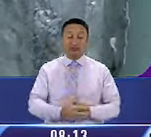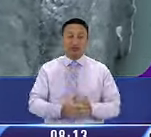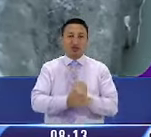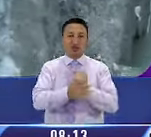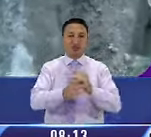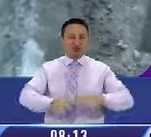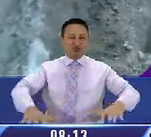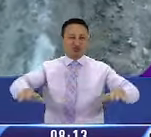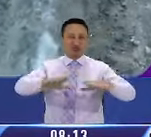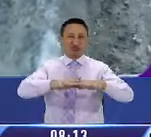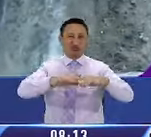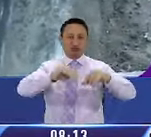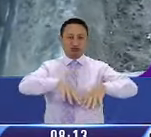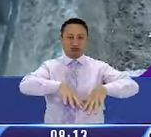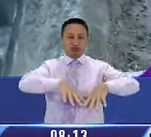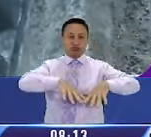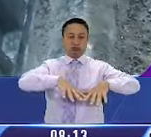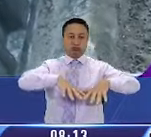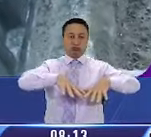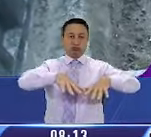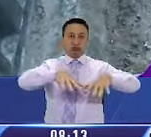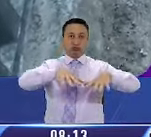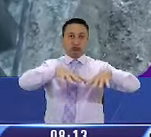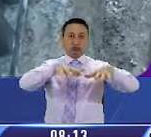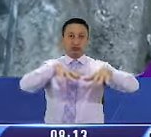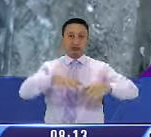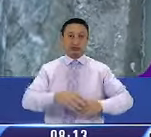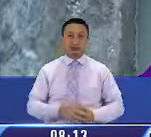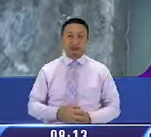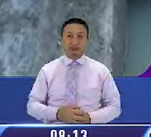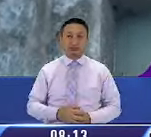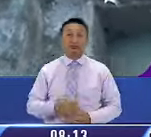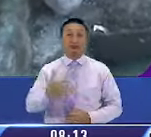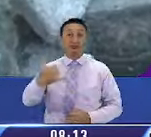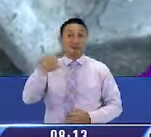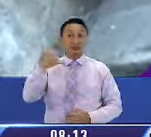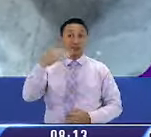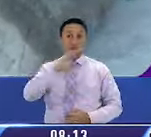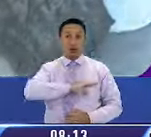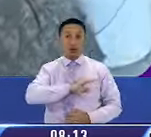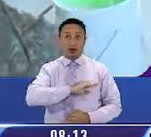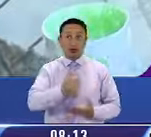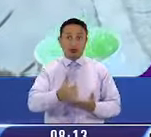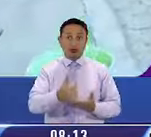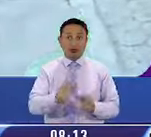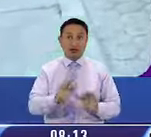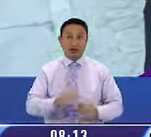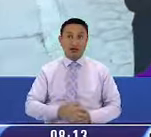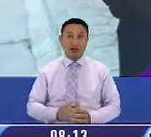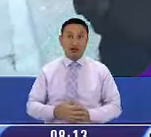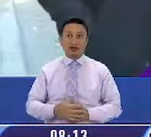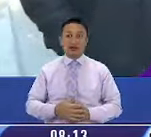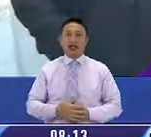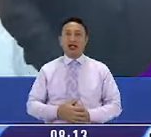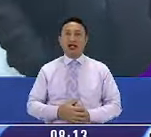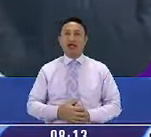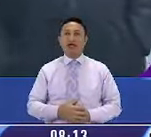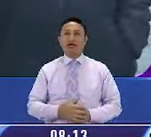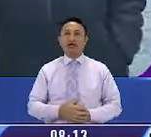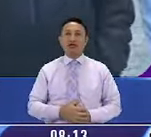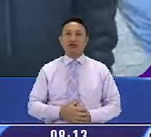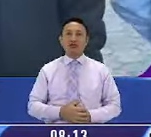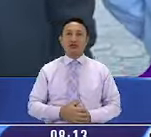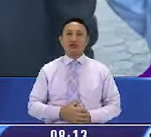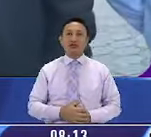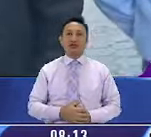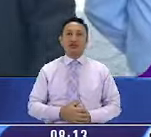están prácticamente rebosando en plena vía pública. Han llamado al municipio, pero nada que les da solución. Vecino, buenos días. Buenos días, estimados,